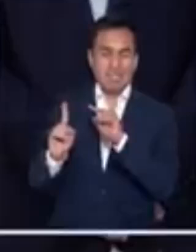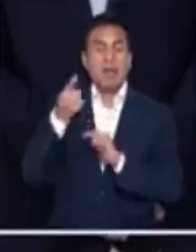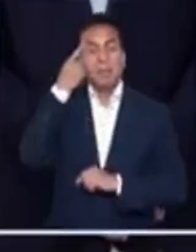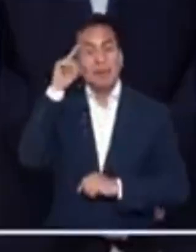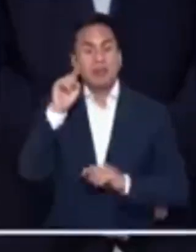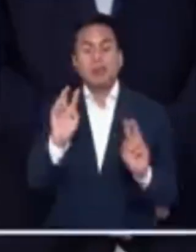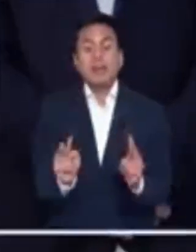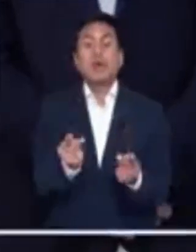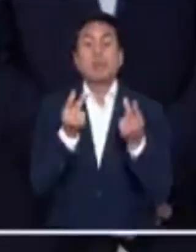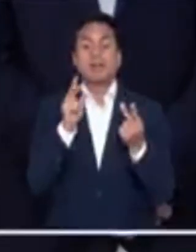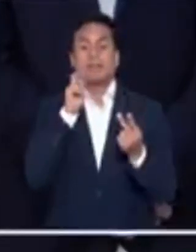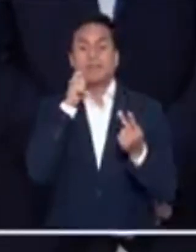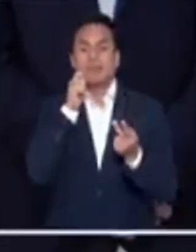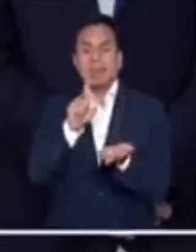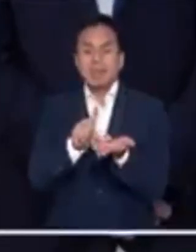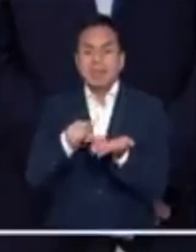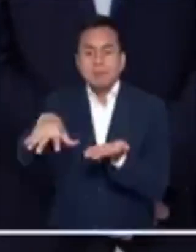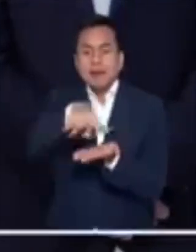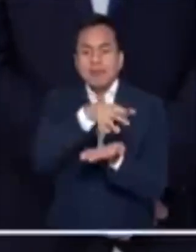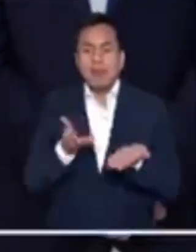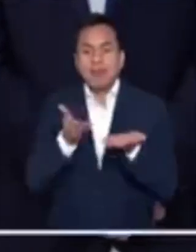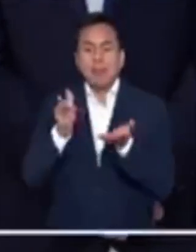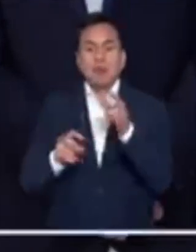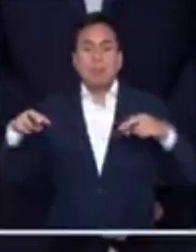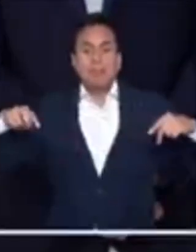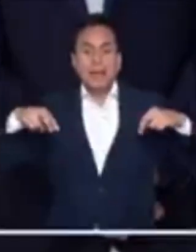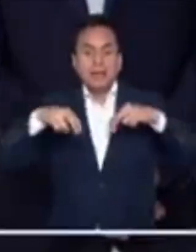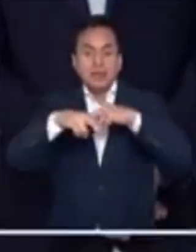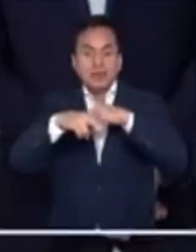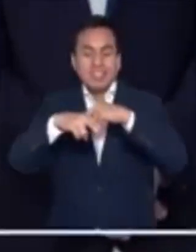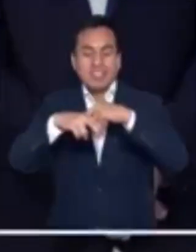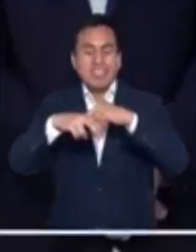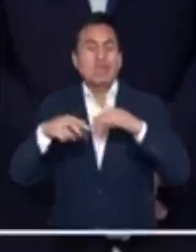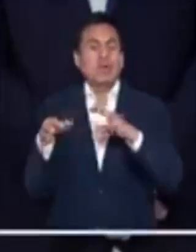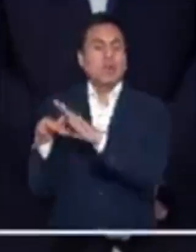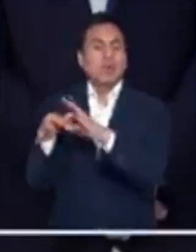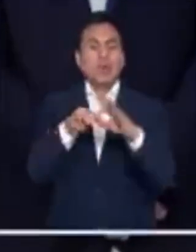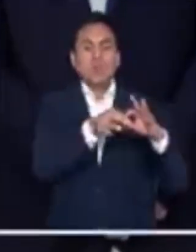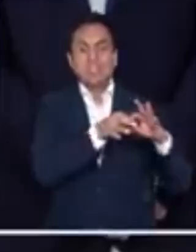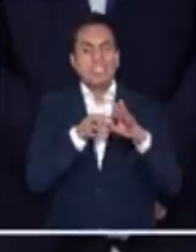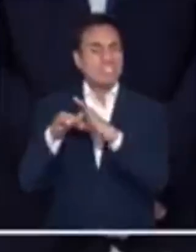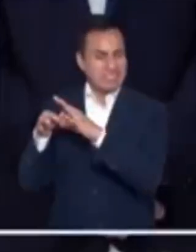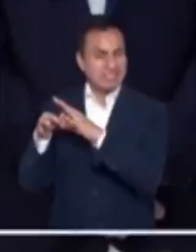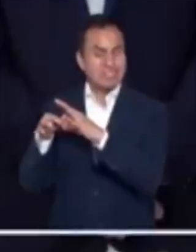también recuperar un espacio para los peatones, unir de forma más